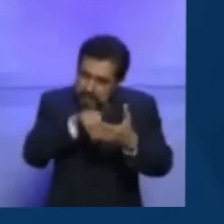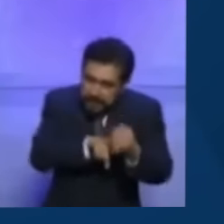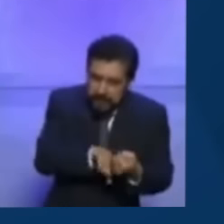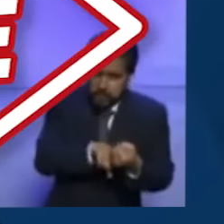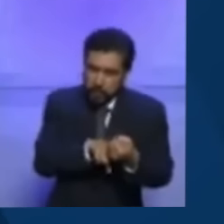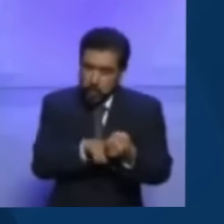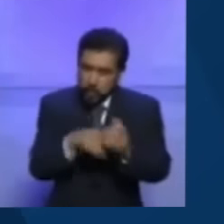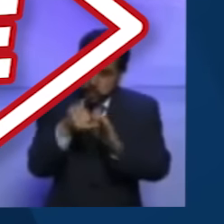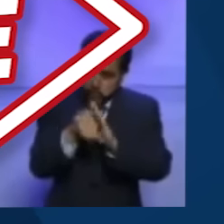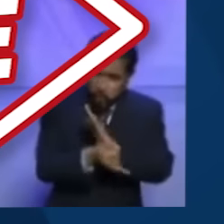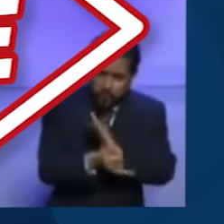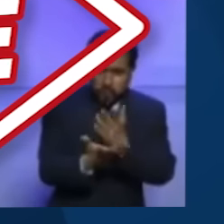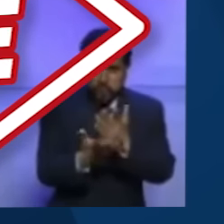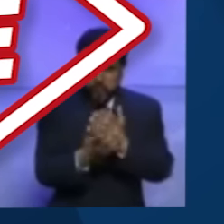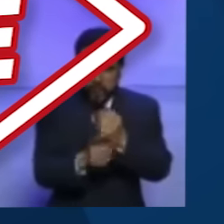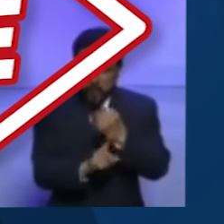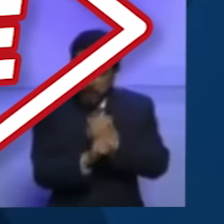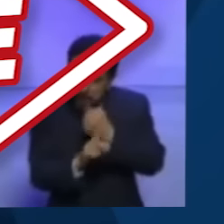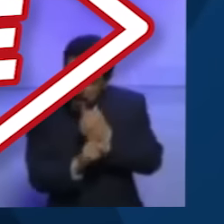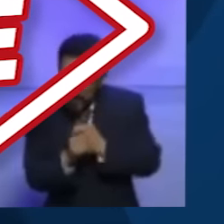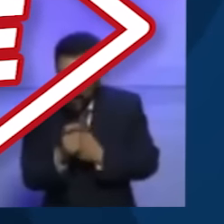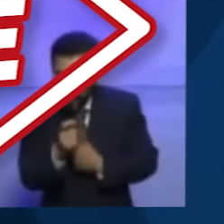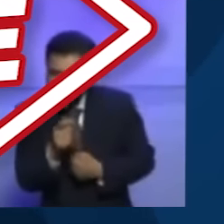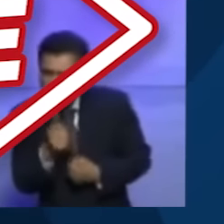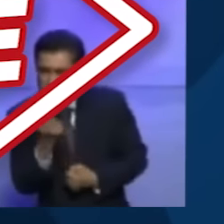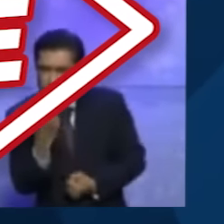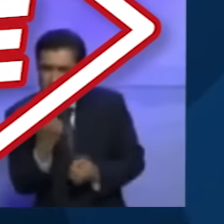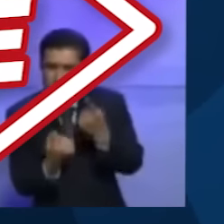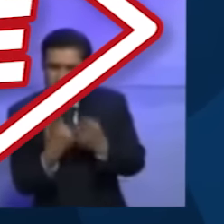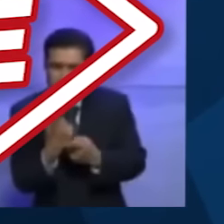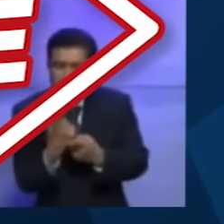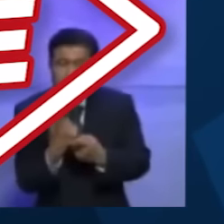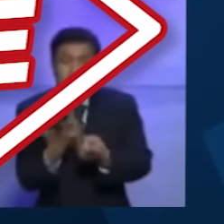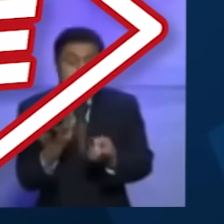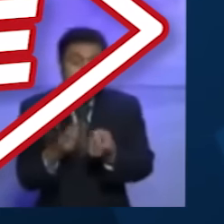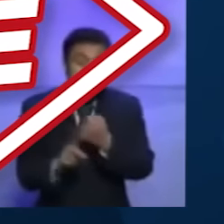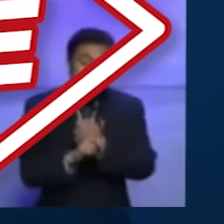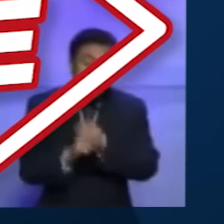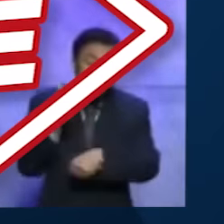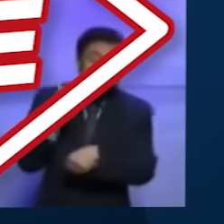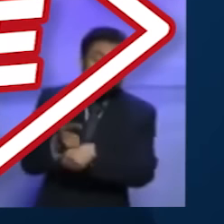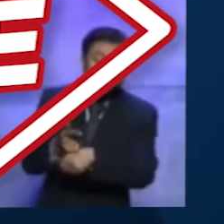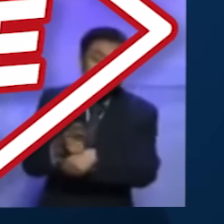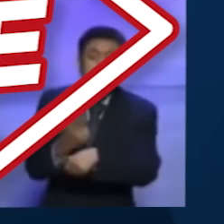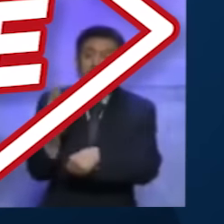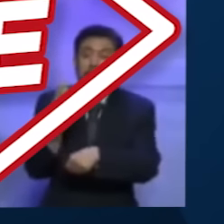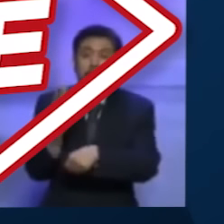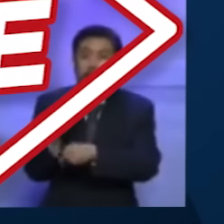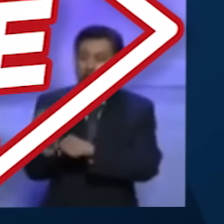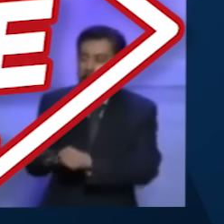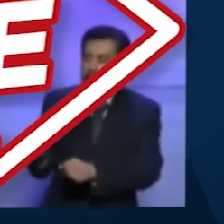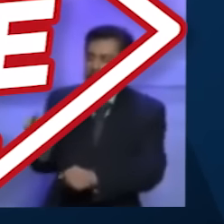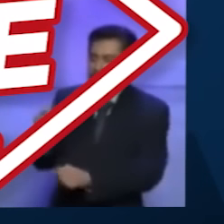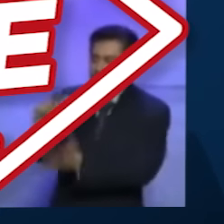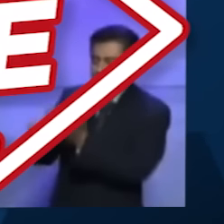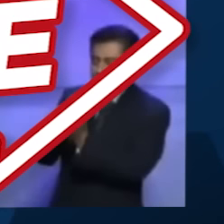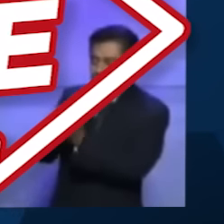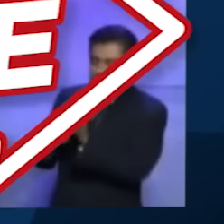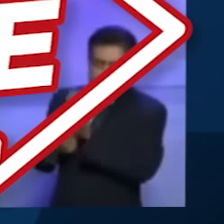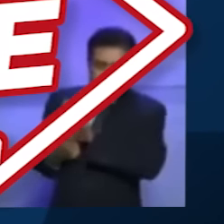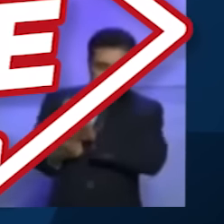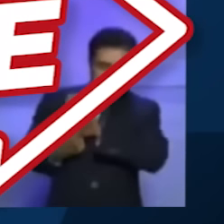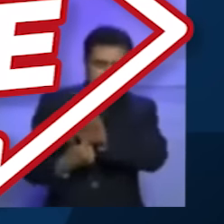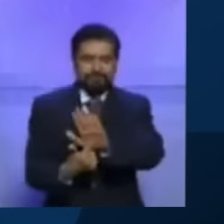lo logrado entonces son las leyes las que se convierten en la razón que asegura que lo alcanzado